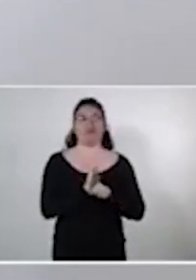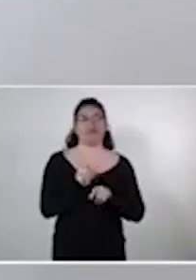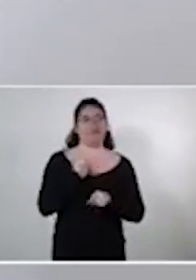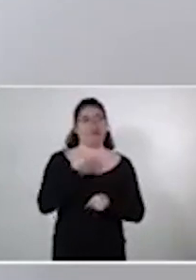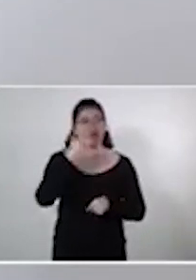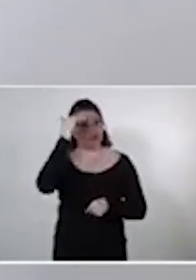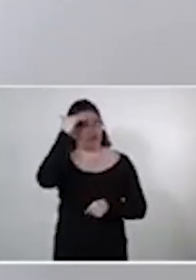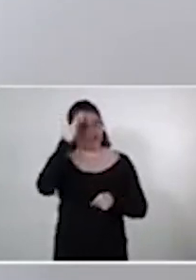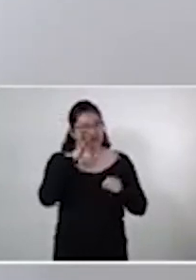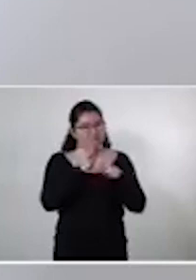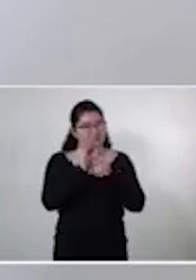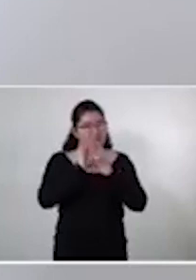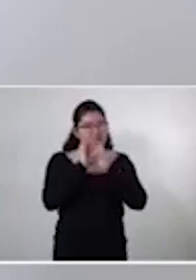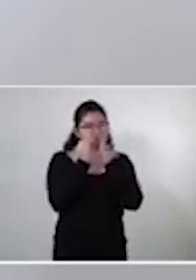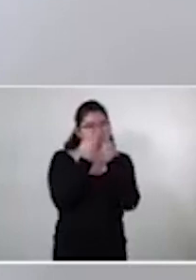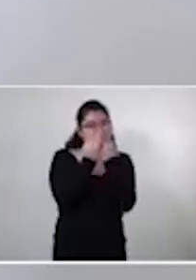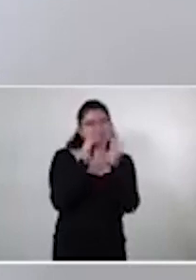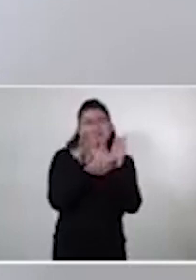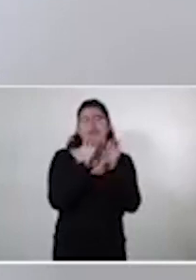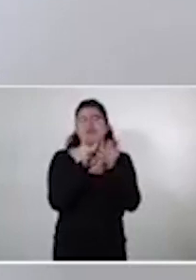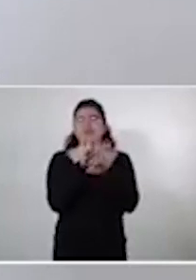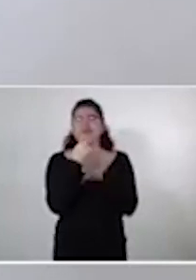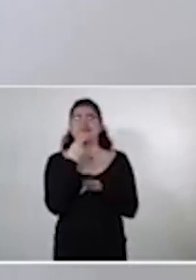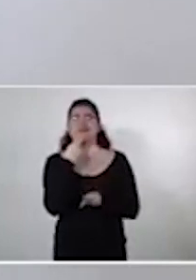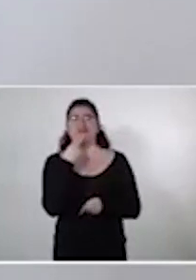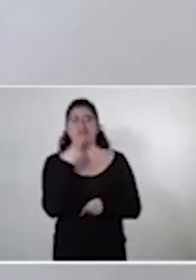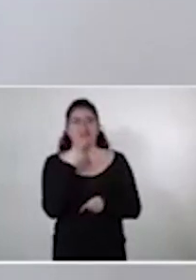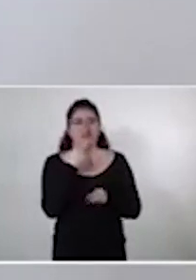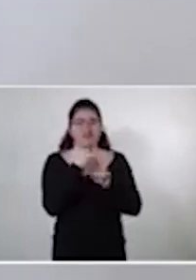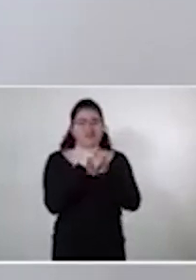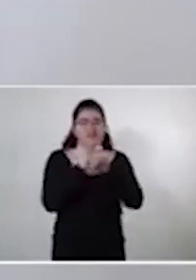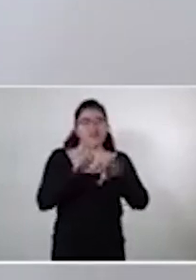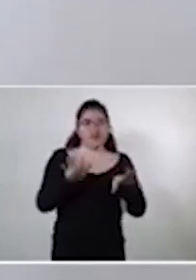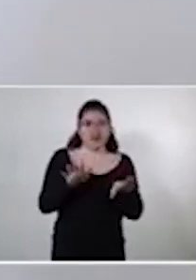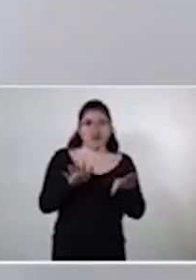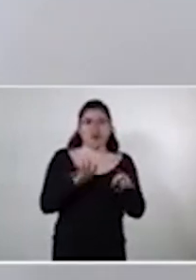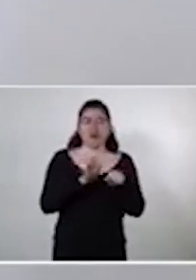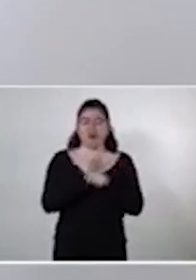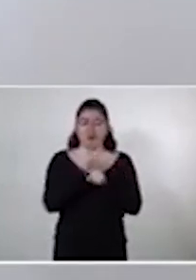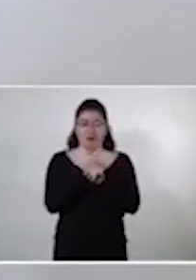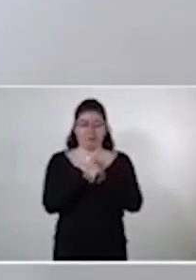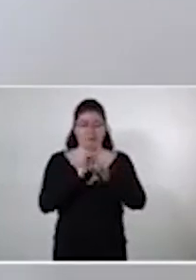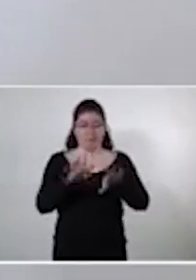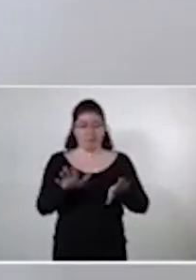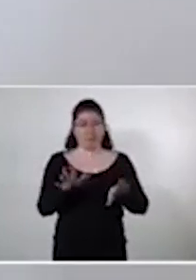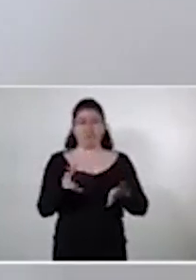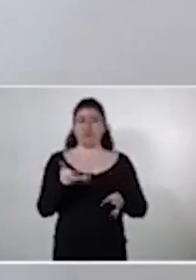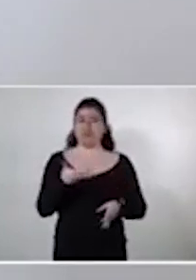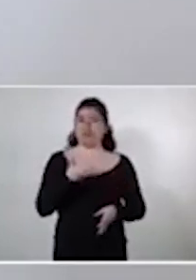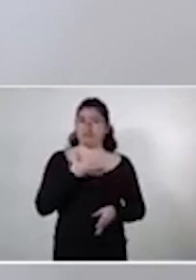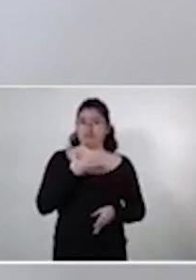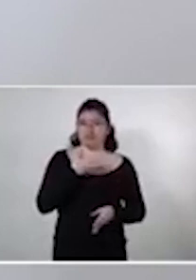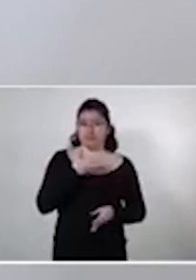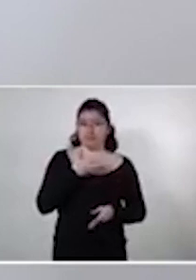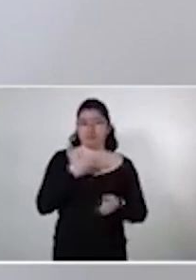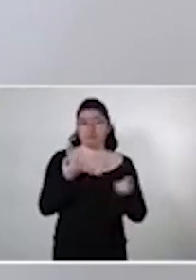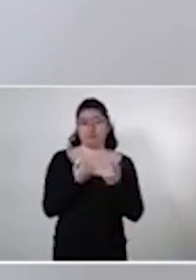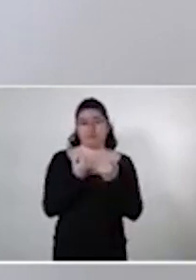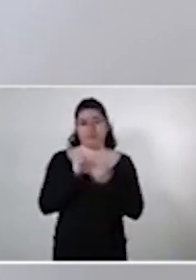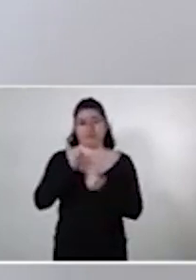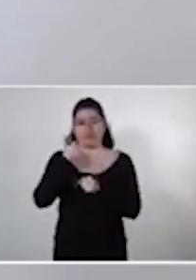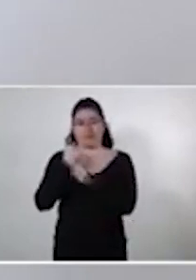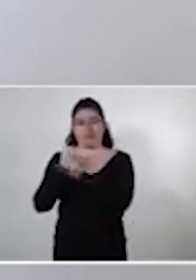conocimiento de cuáles son los datos, cómo se toman estos datos, qué es la información que se está planteando, y la